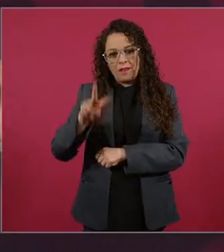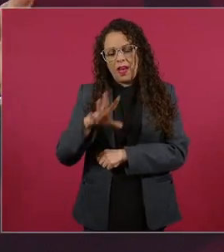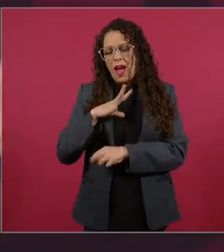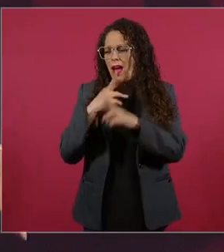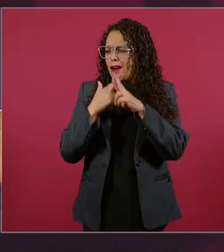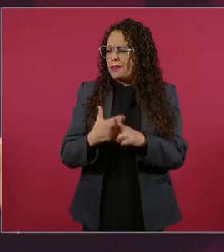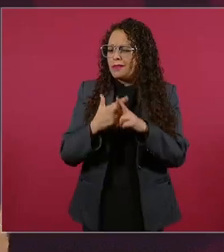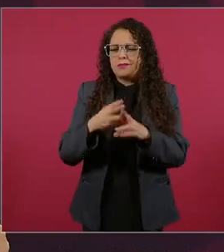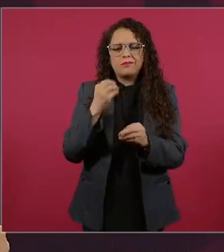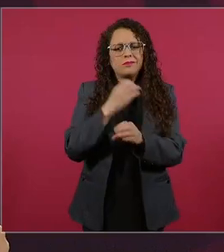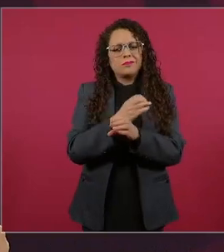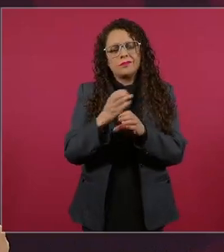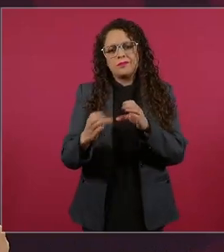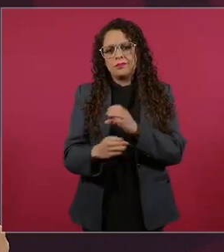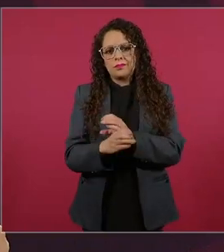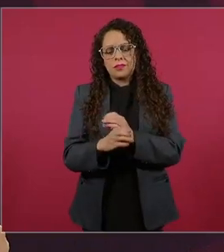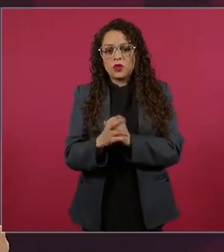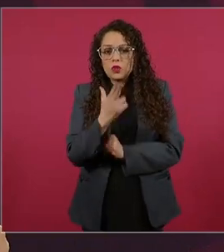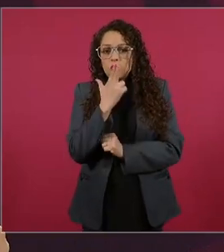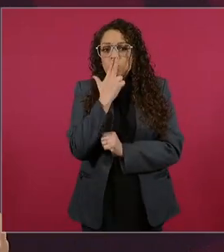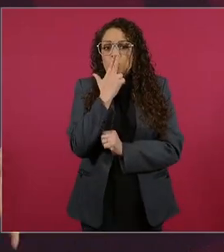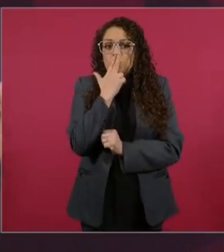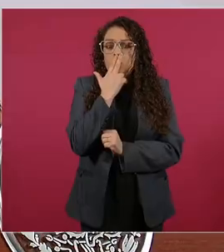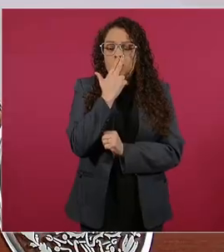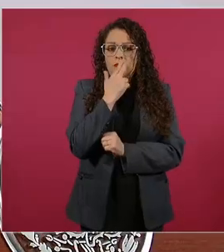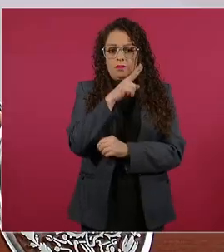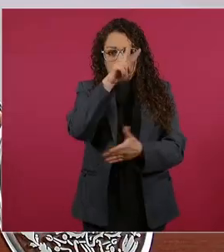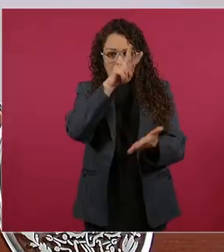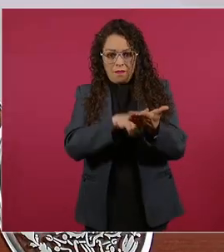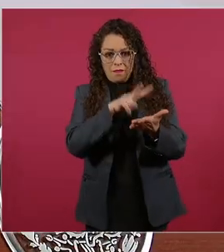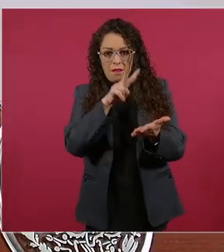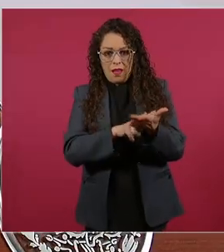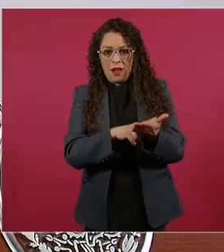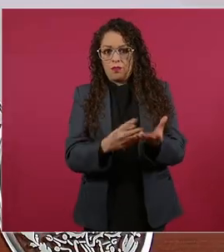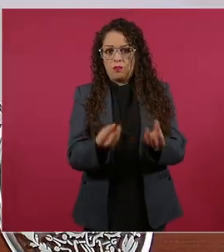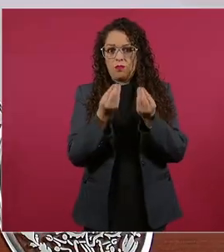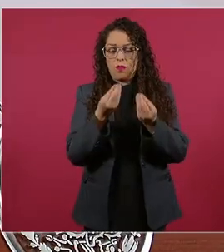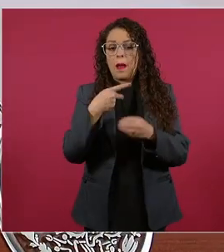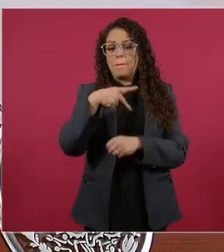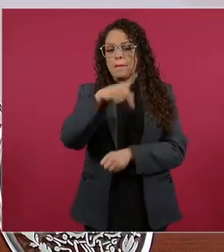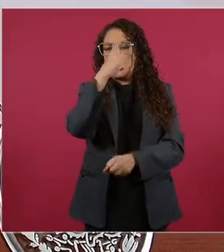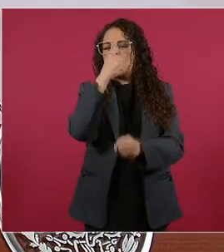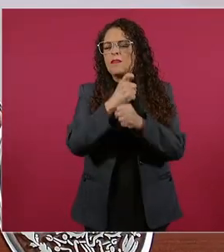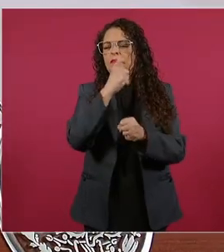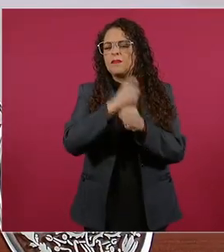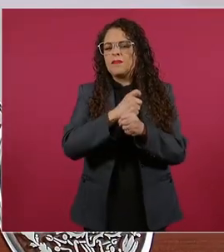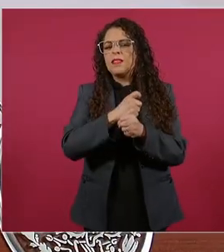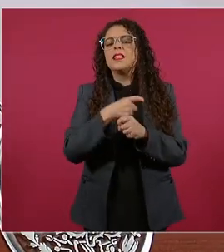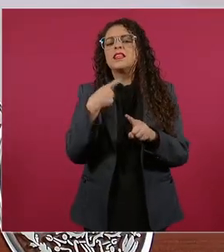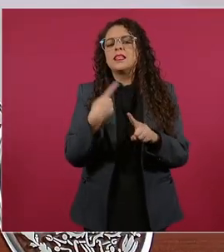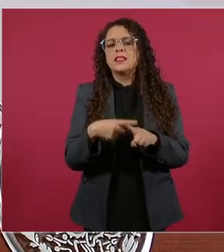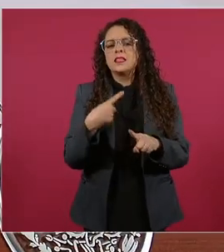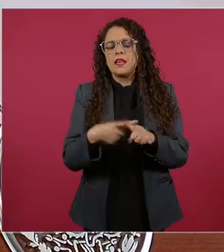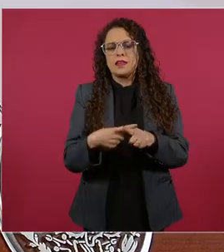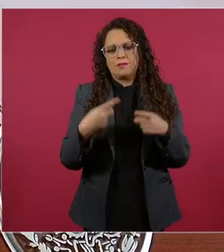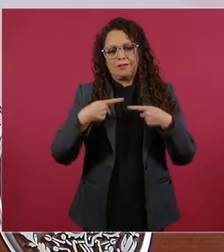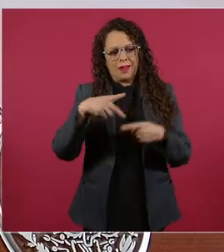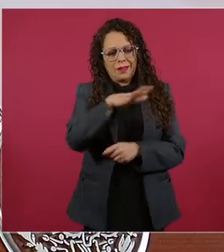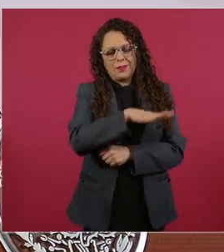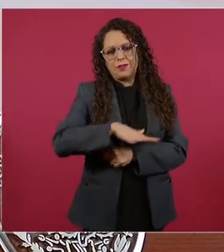la riqueza de México. La principal riqueza de México es la